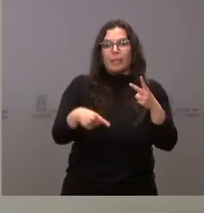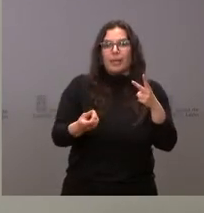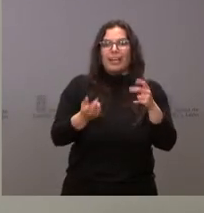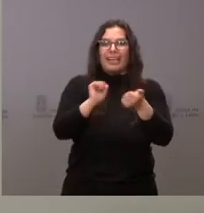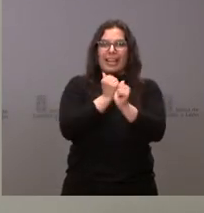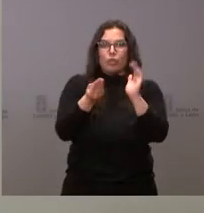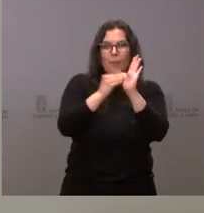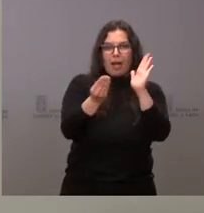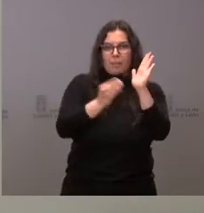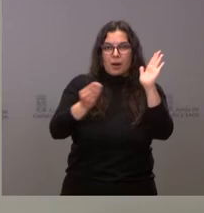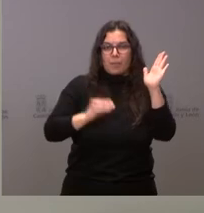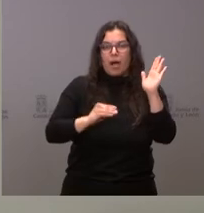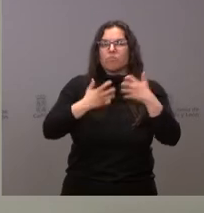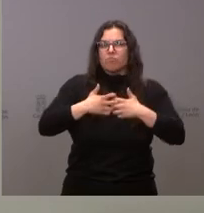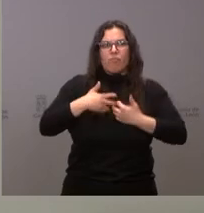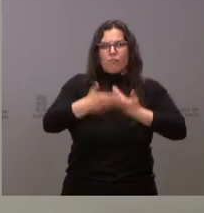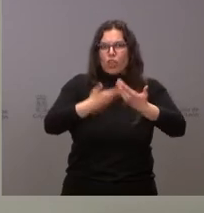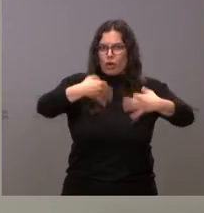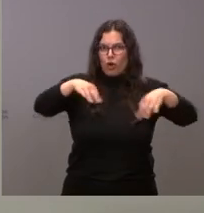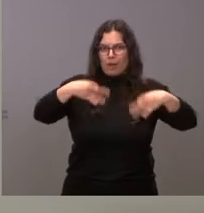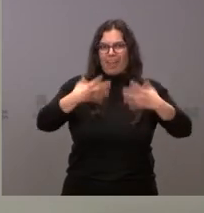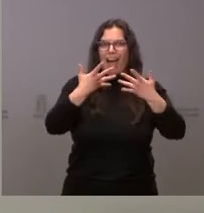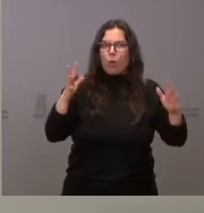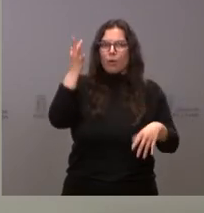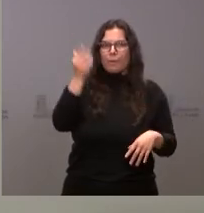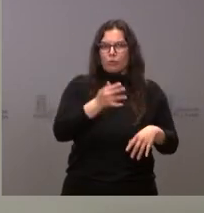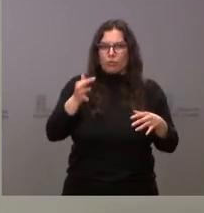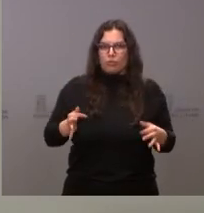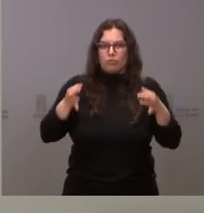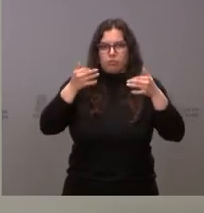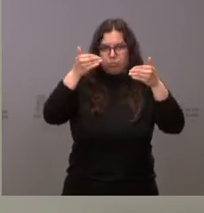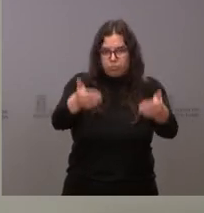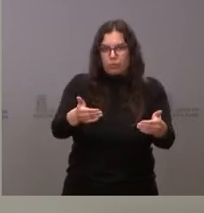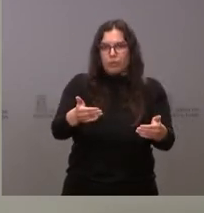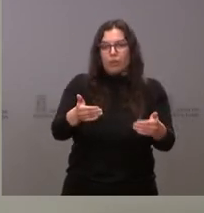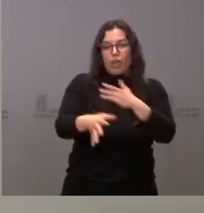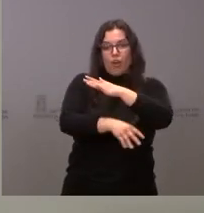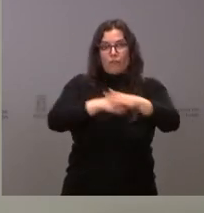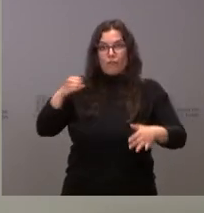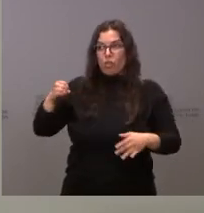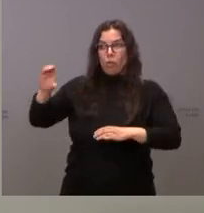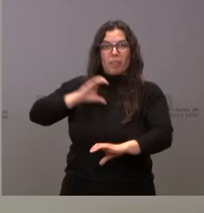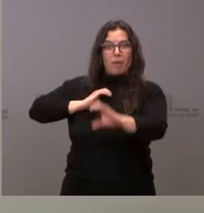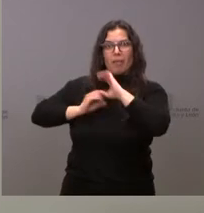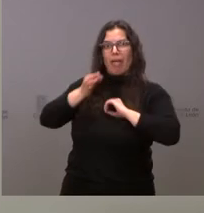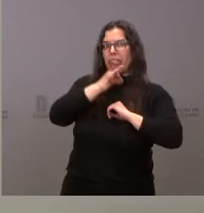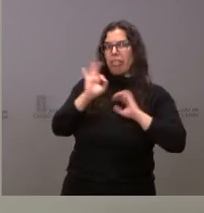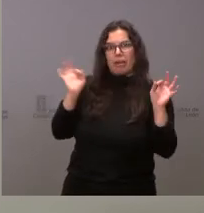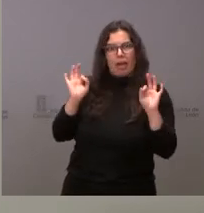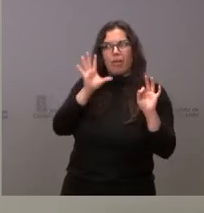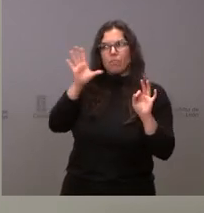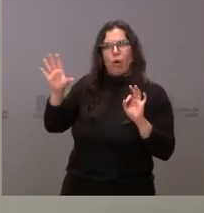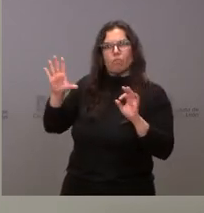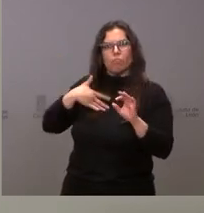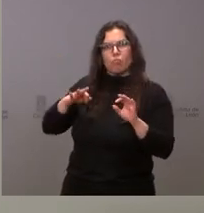castilla y león' ha funcionado con normalidad no ha renunciado ni un solo euro de los fondos que le pudieran haber correspondido y también